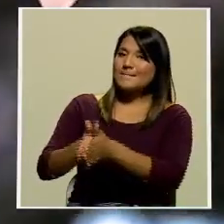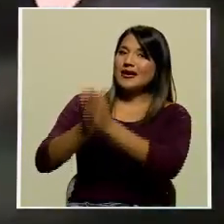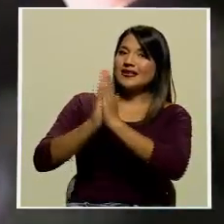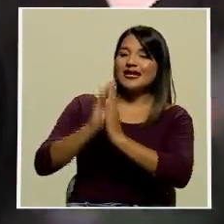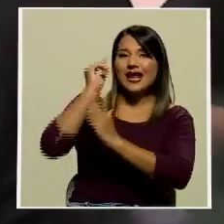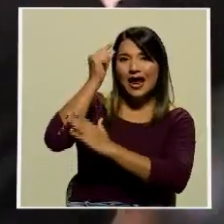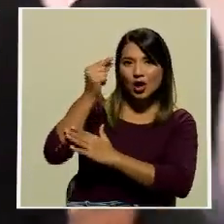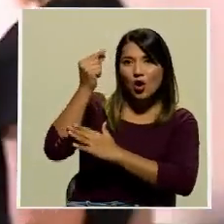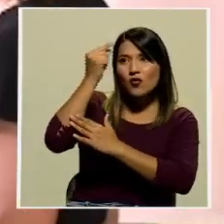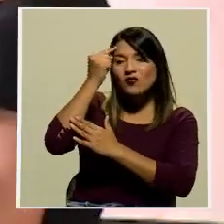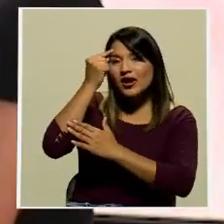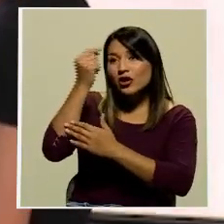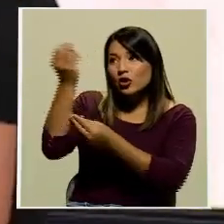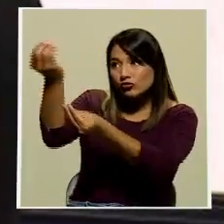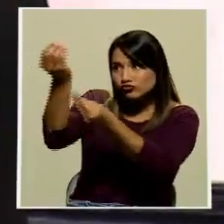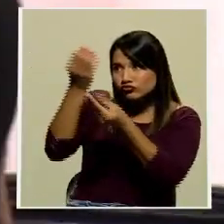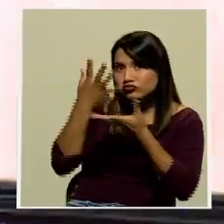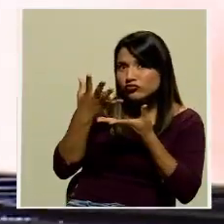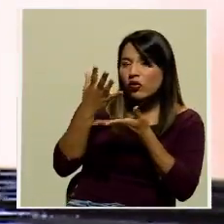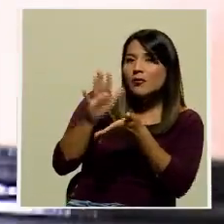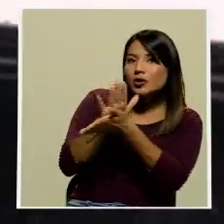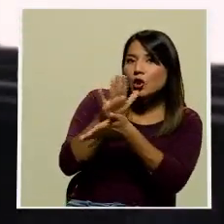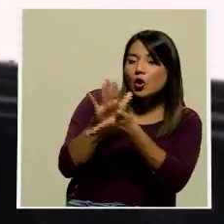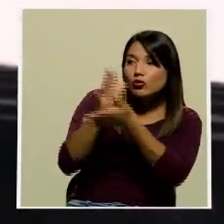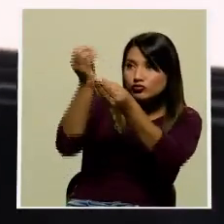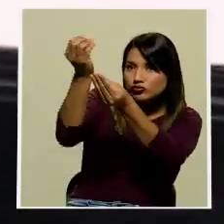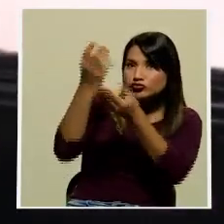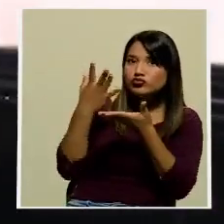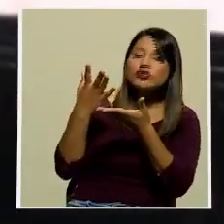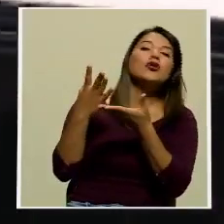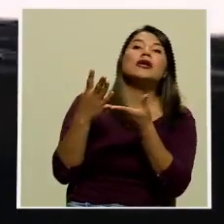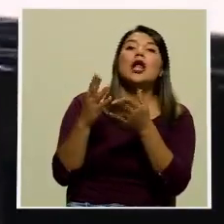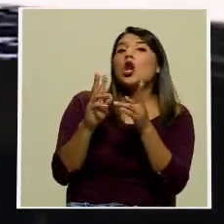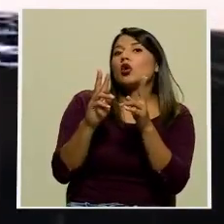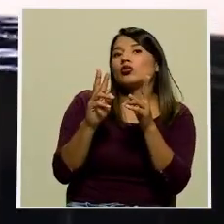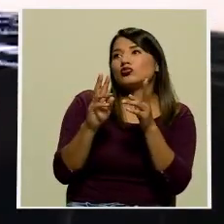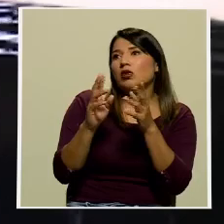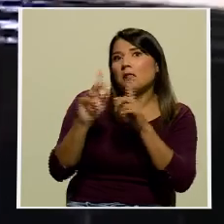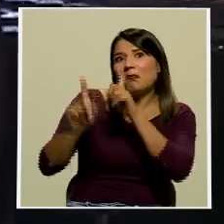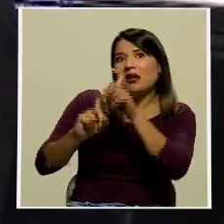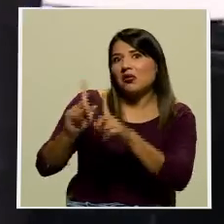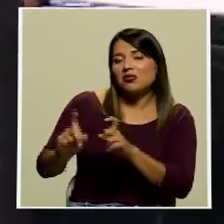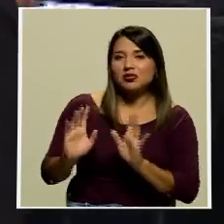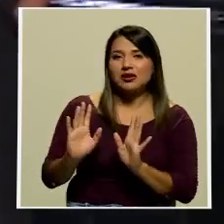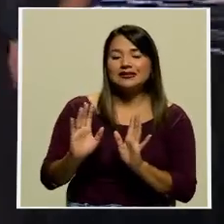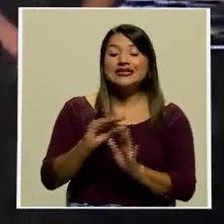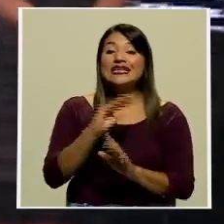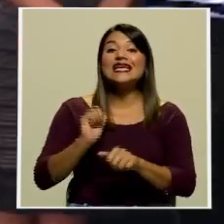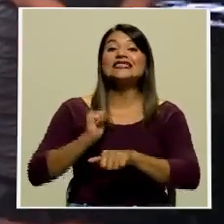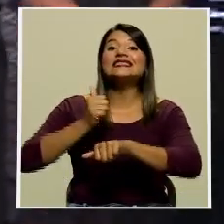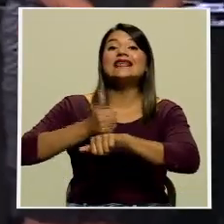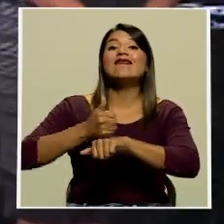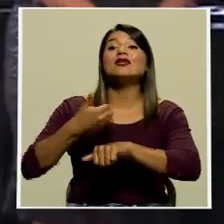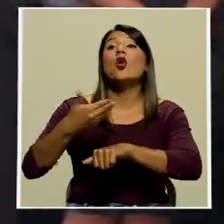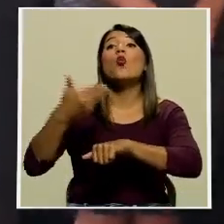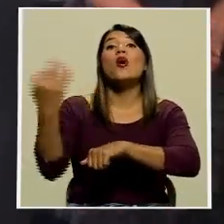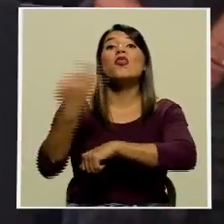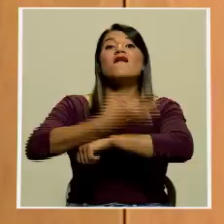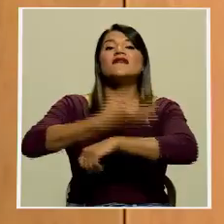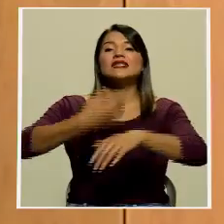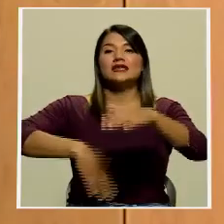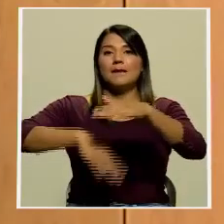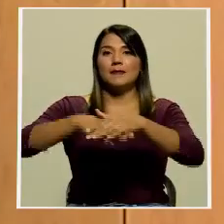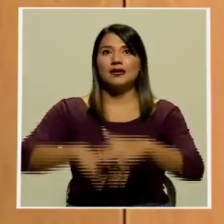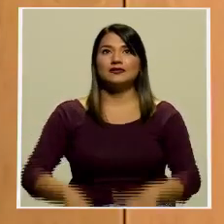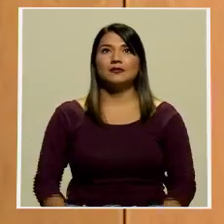la rendición de un informe sobre los asuntos que la Asamblea Legislativa decida, fijando además la fecha en que tal informe será conocido.